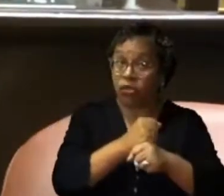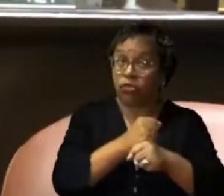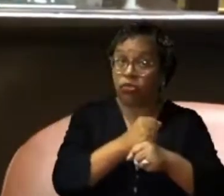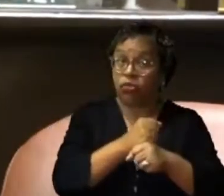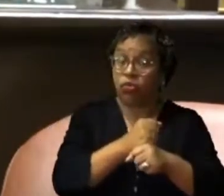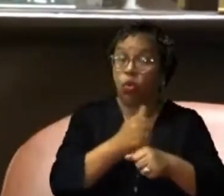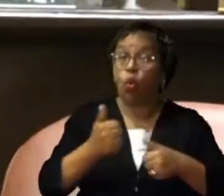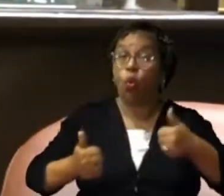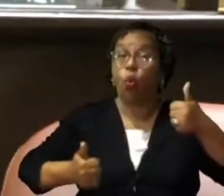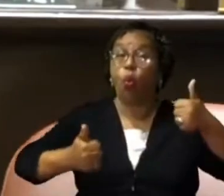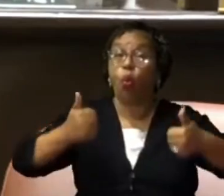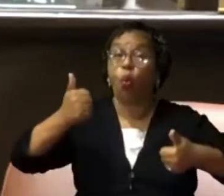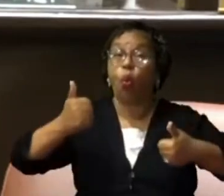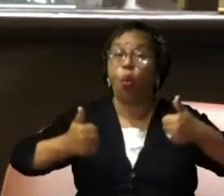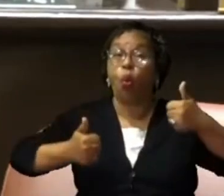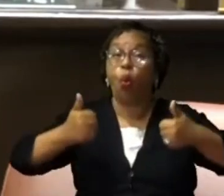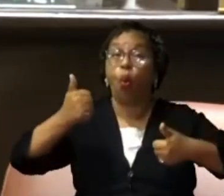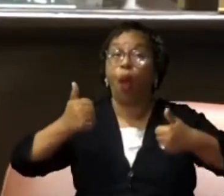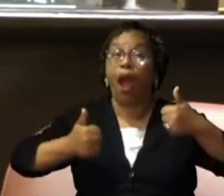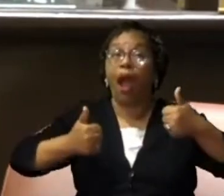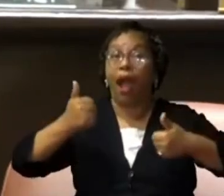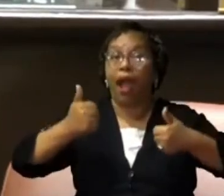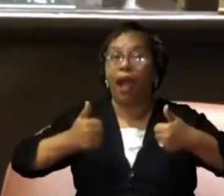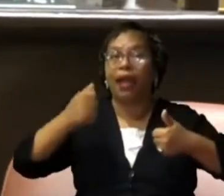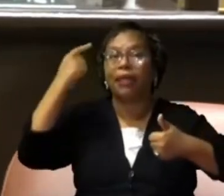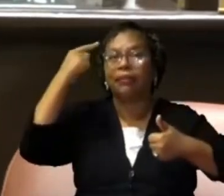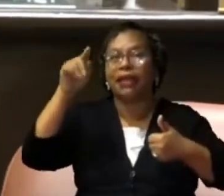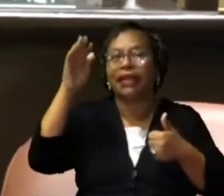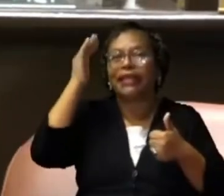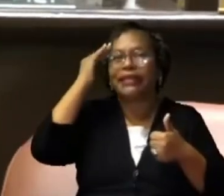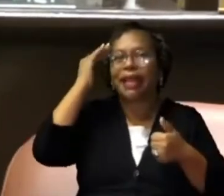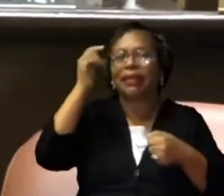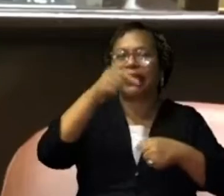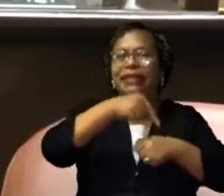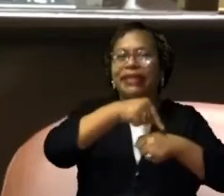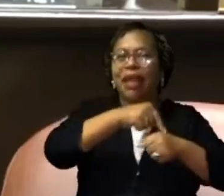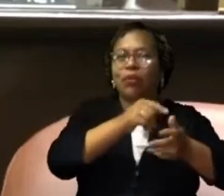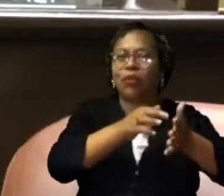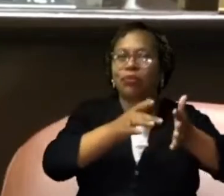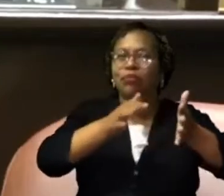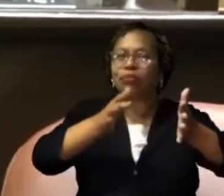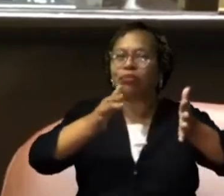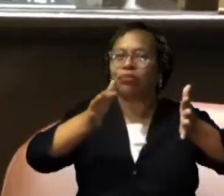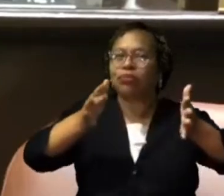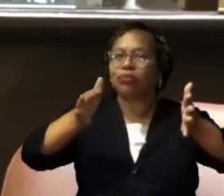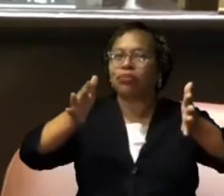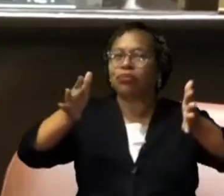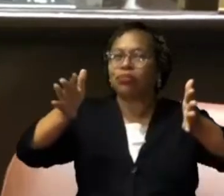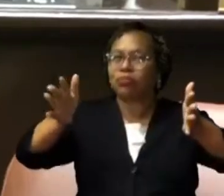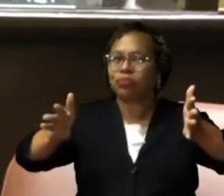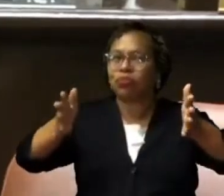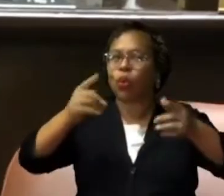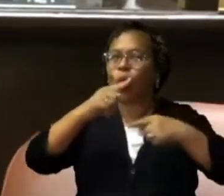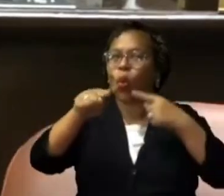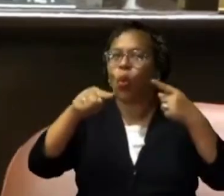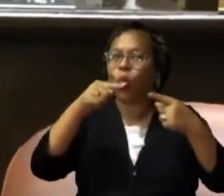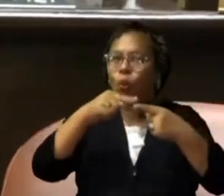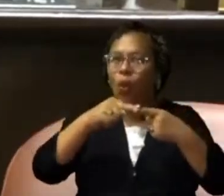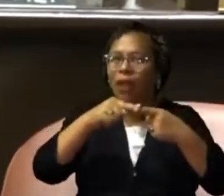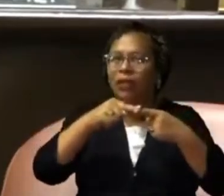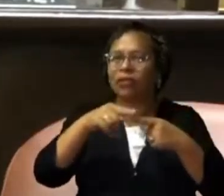diciendo cuándo comenzaría a correr el plazo de los 30 años. Esa es la inquietud de nosotros, presidente.